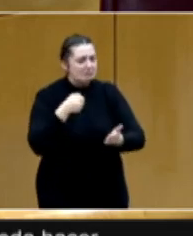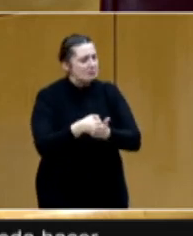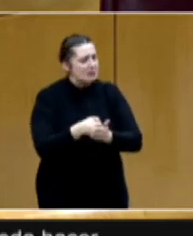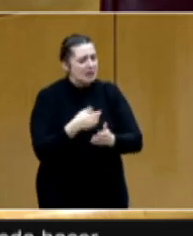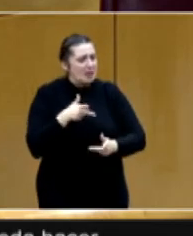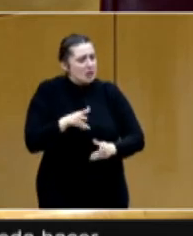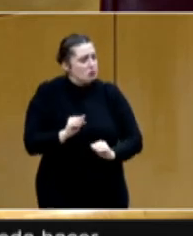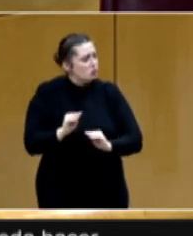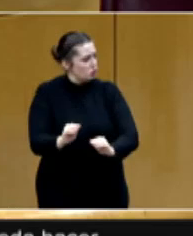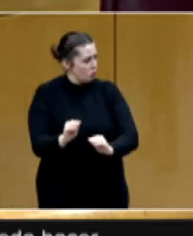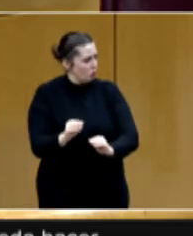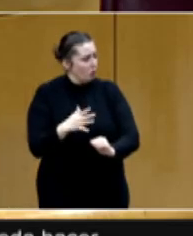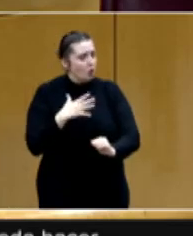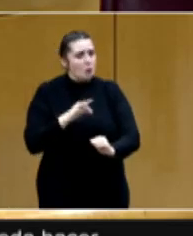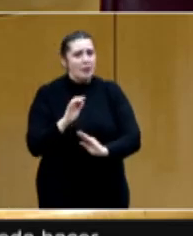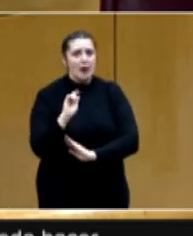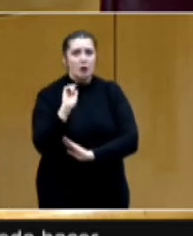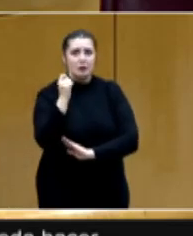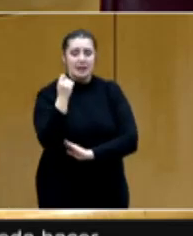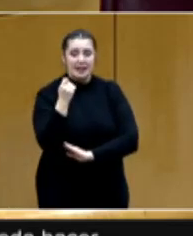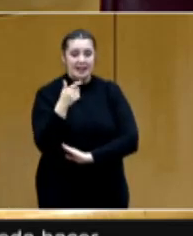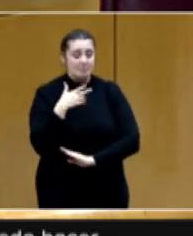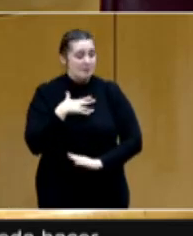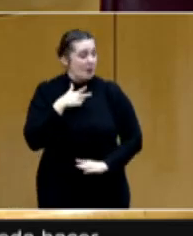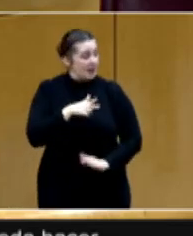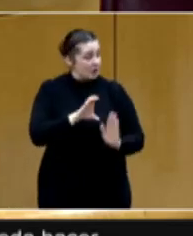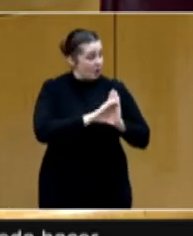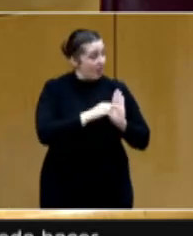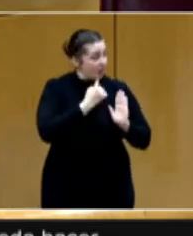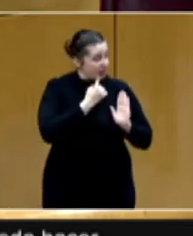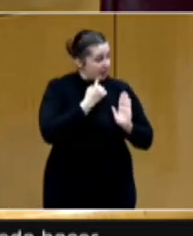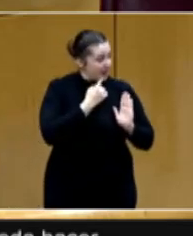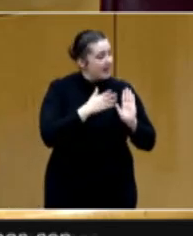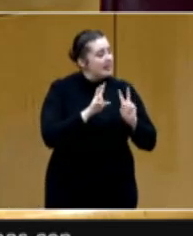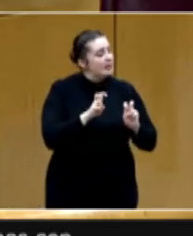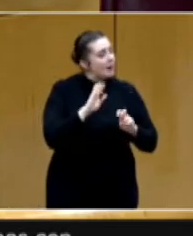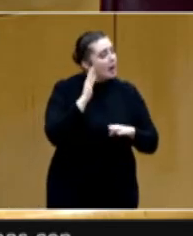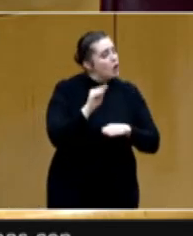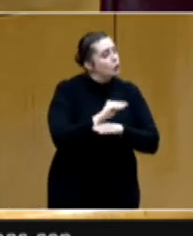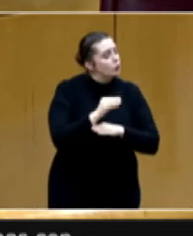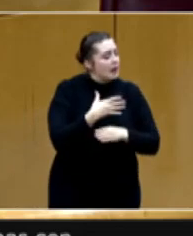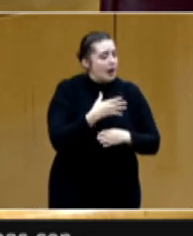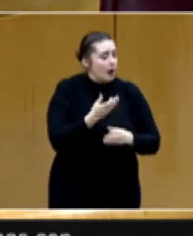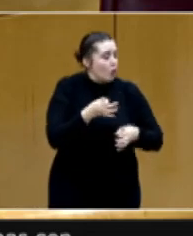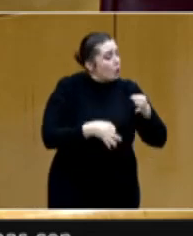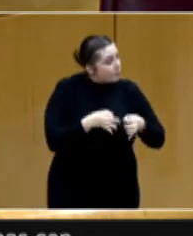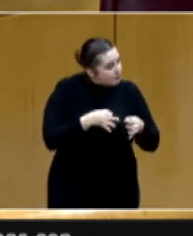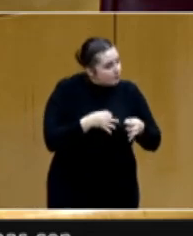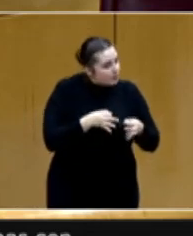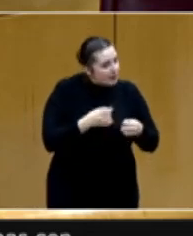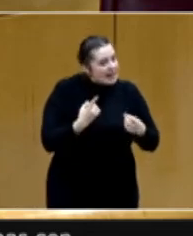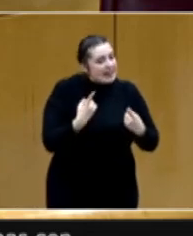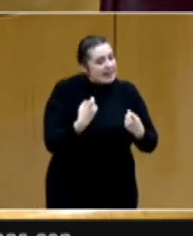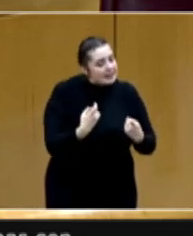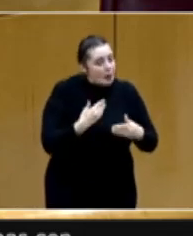sus derechos que puedan obtener ese derecho que proclama la Constitución a la tutela judicial efectiva es necesario que el procedimiento